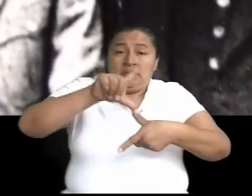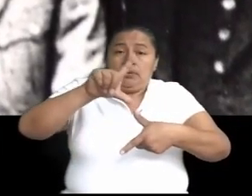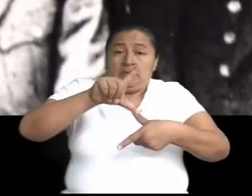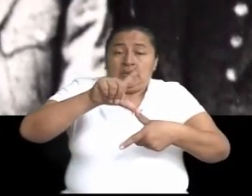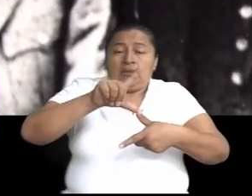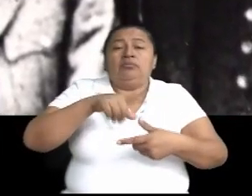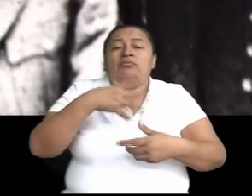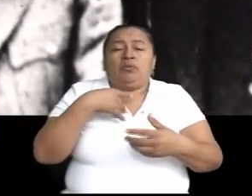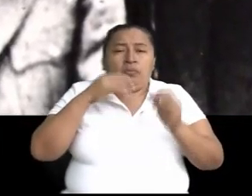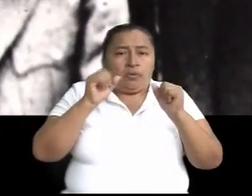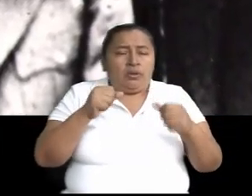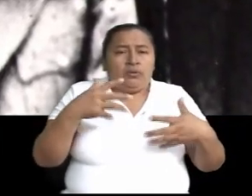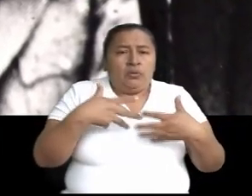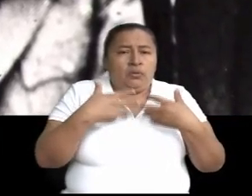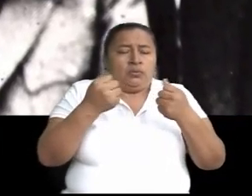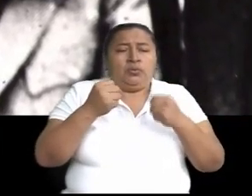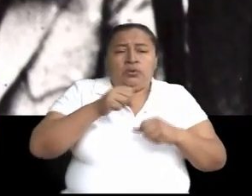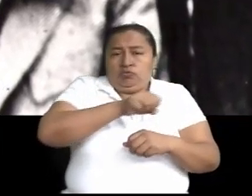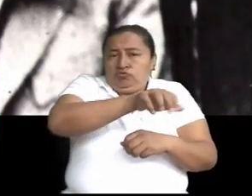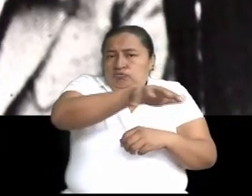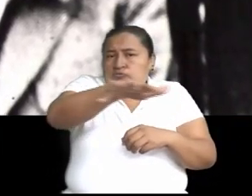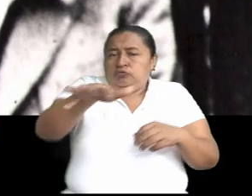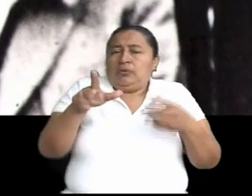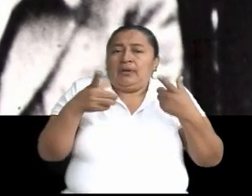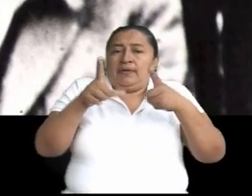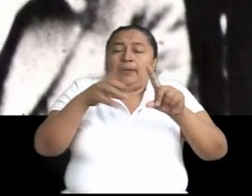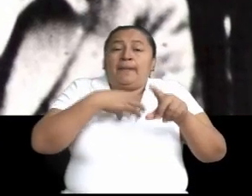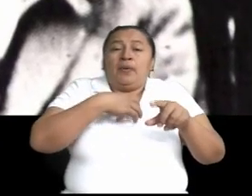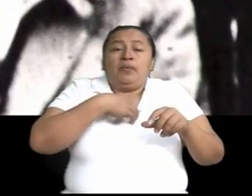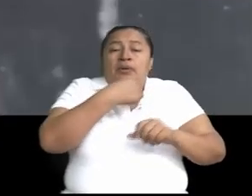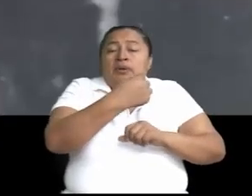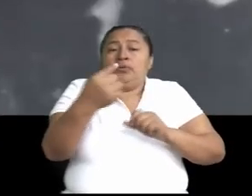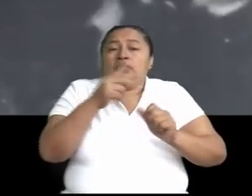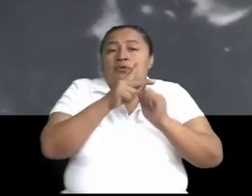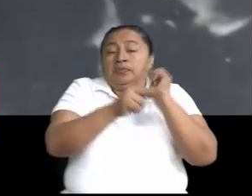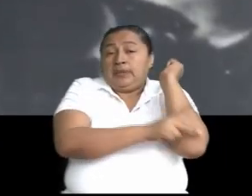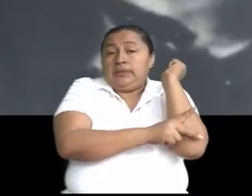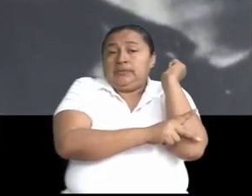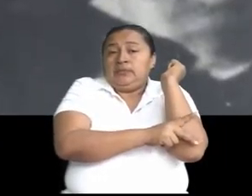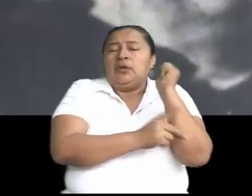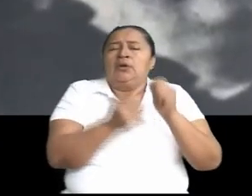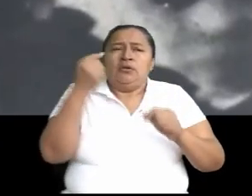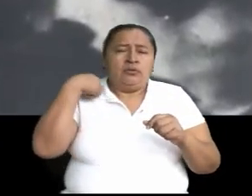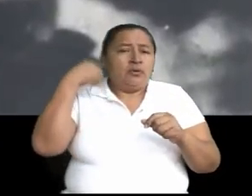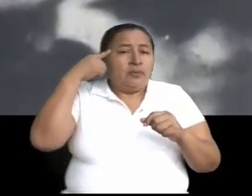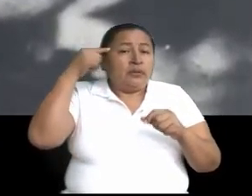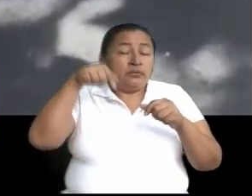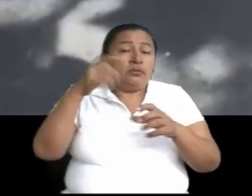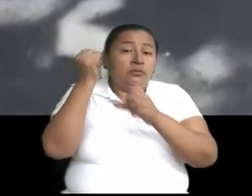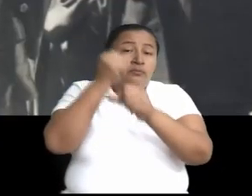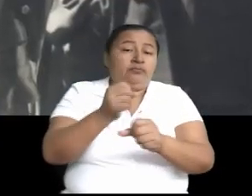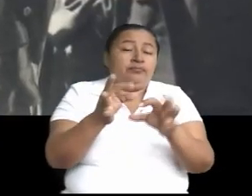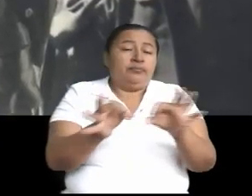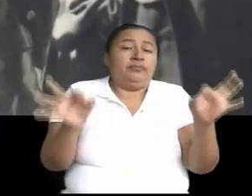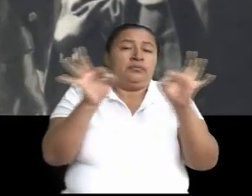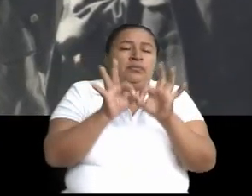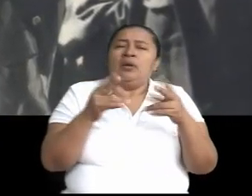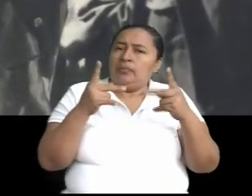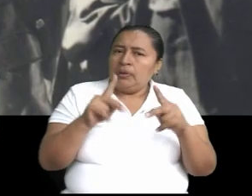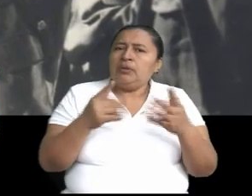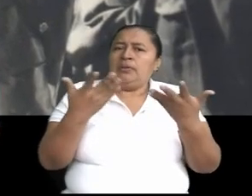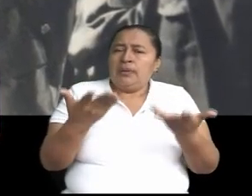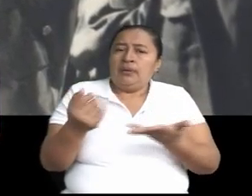de recuperar la soberanía de los países. Creo que eso es fundamental, pero también